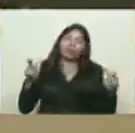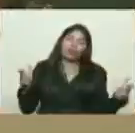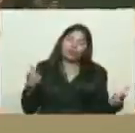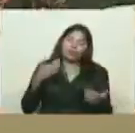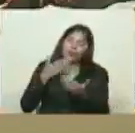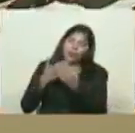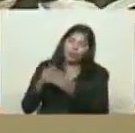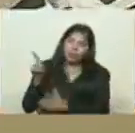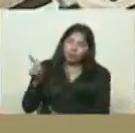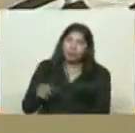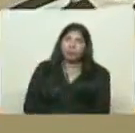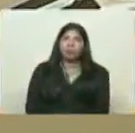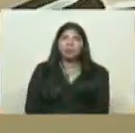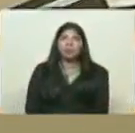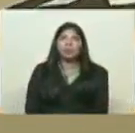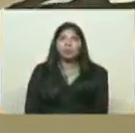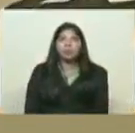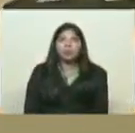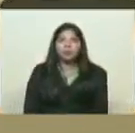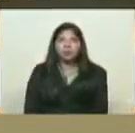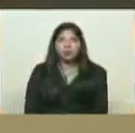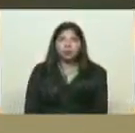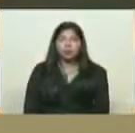usted, presidente.